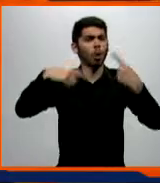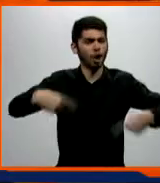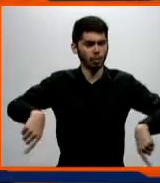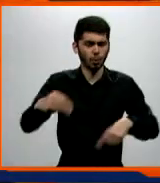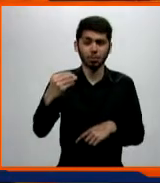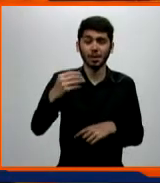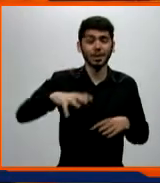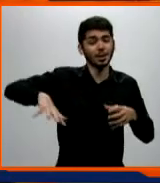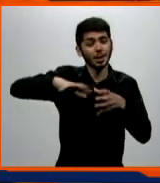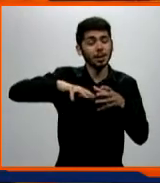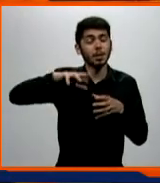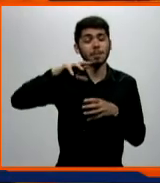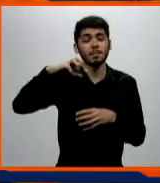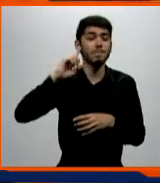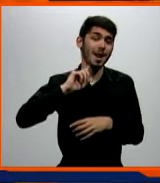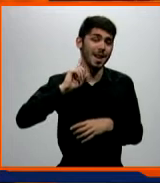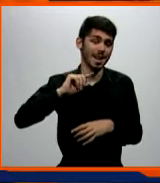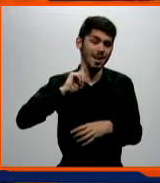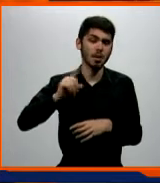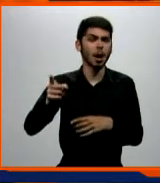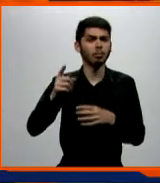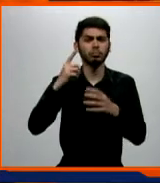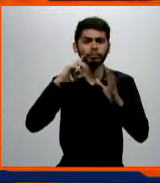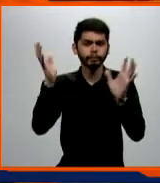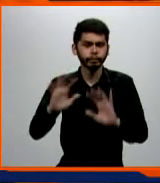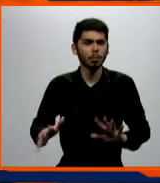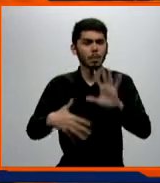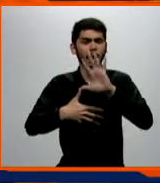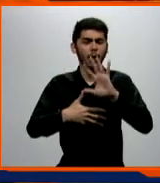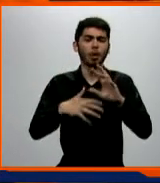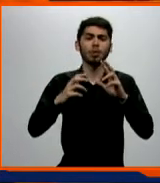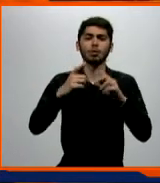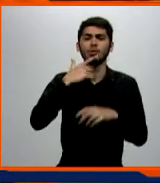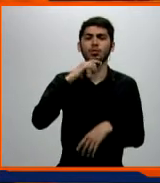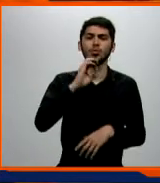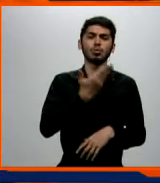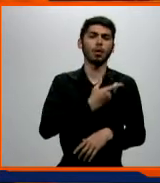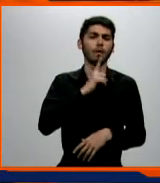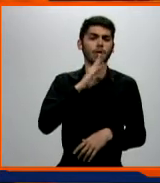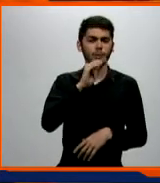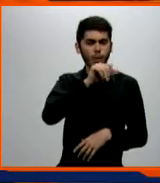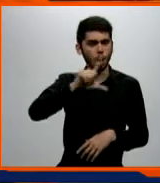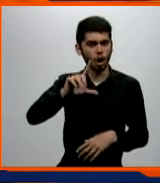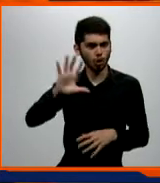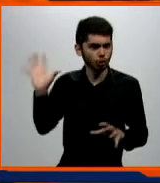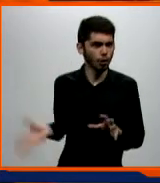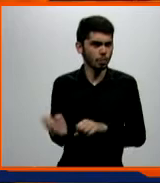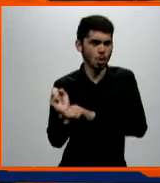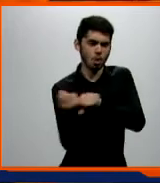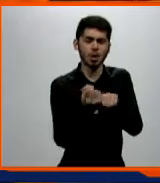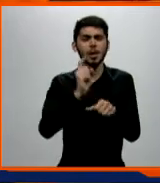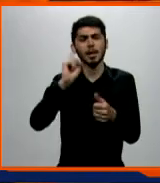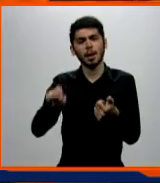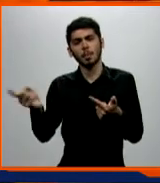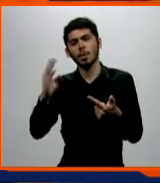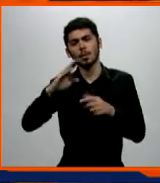realizado en la ciudad de Paraná la presentación de los Panamericanos de softball y de beach volley. En esa ciudad justamente se van a realizar ambos torneos y allí